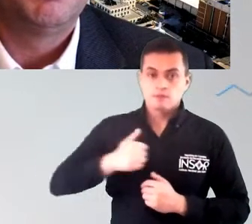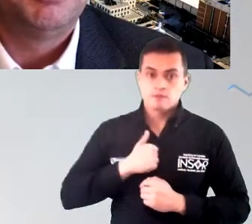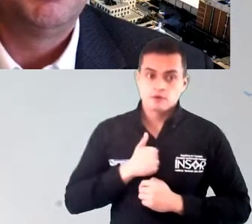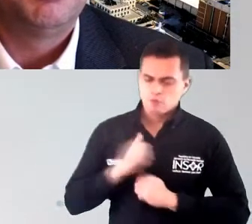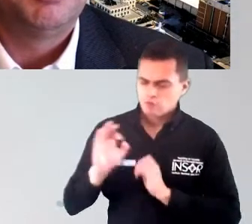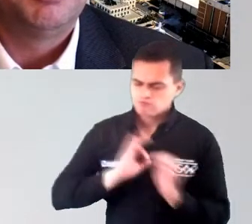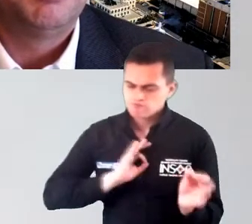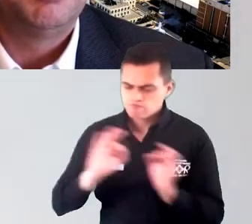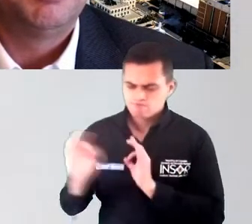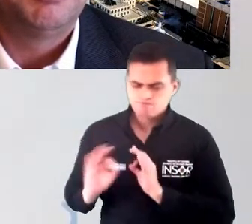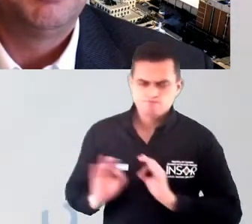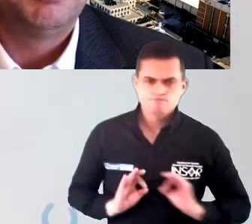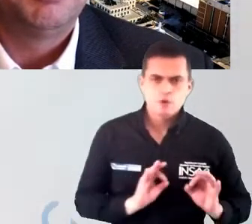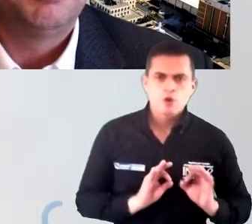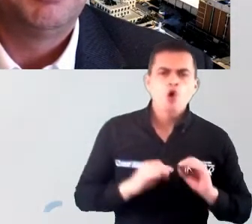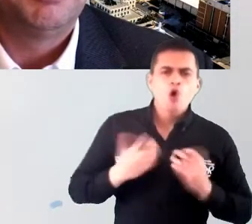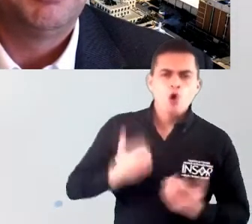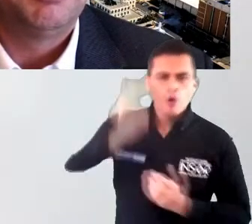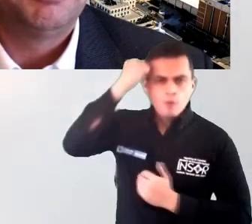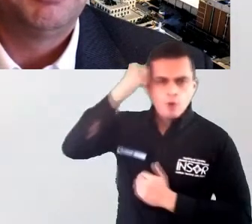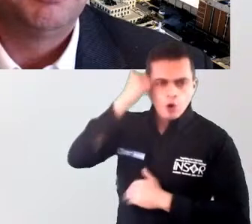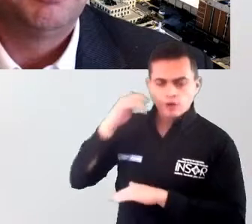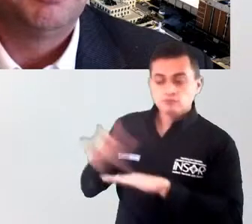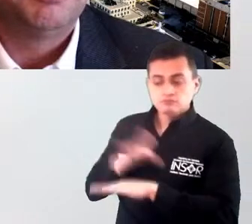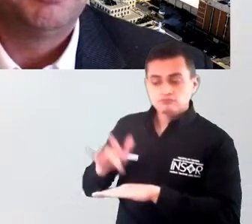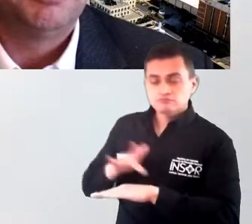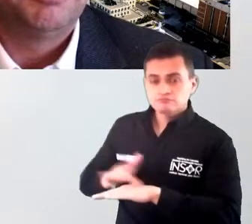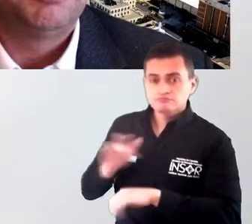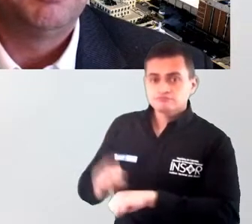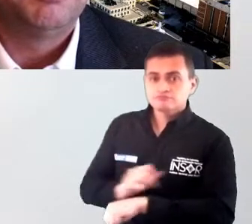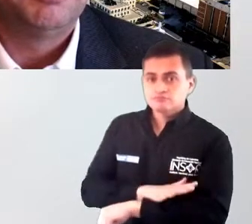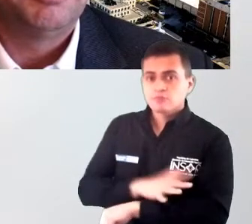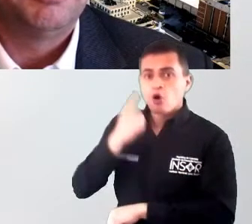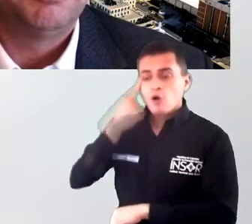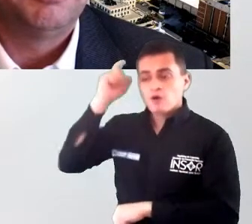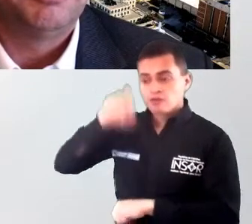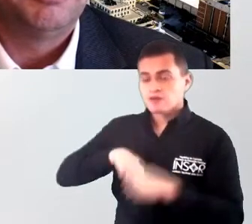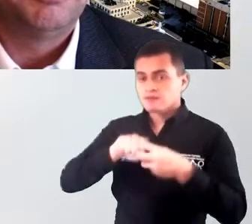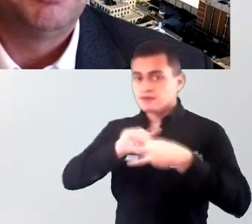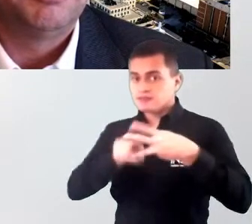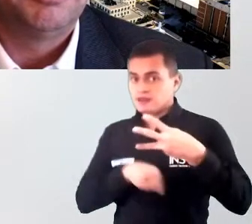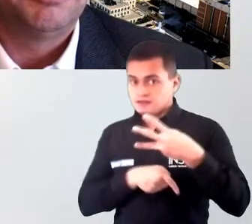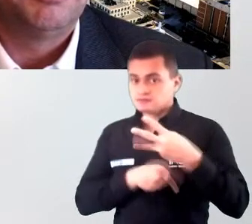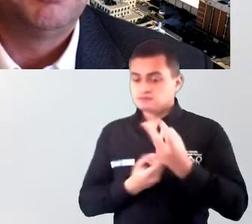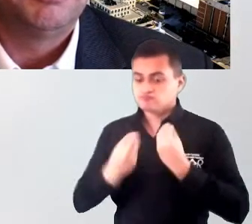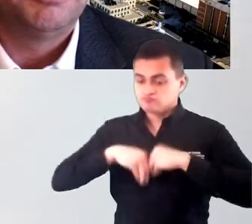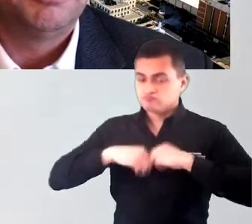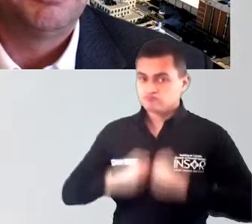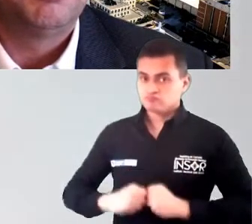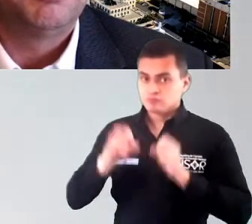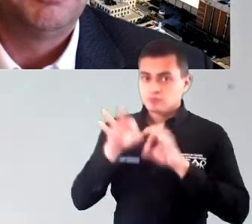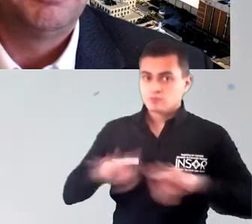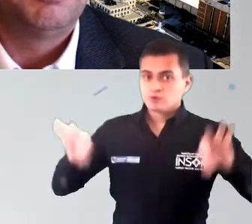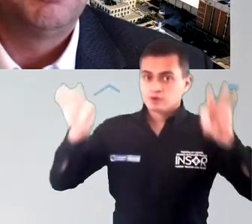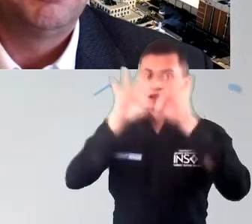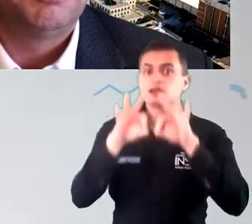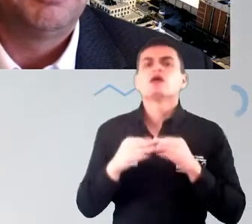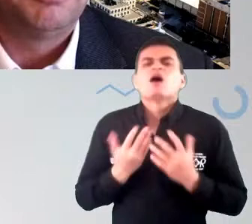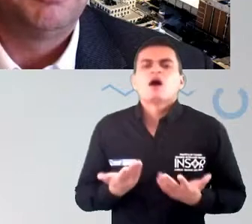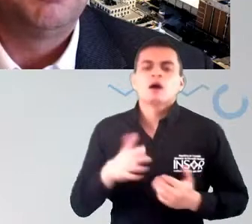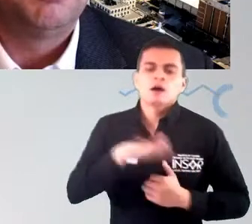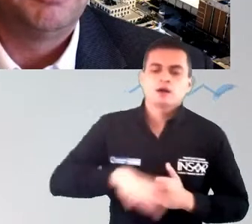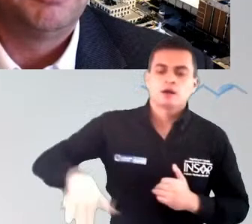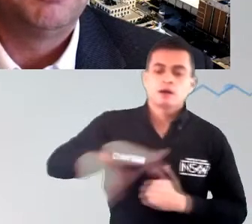¿cómo sensibilizarlo sobre la importancia de tener en cuenta las tres dimensiones en un escenario educativo